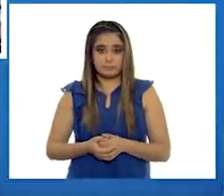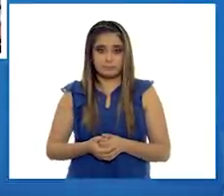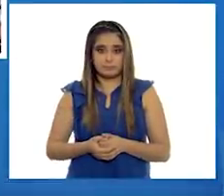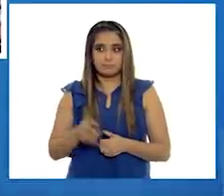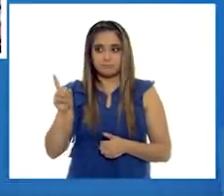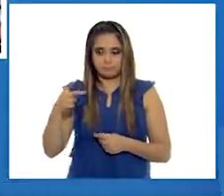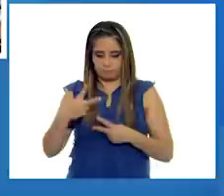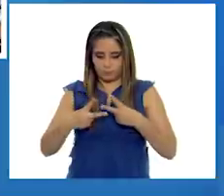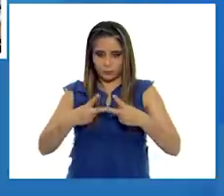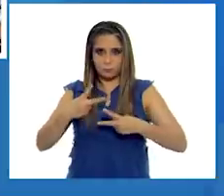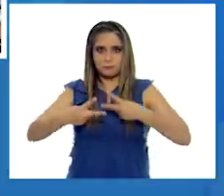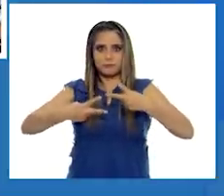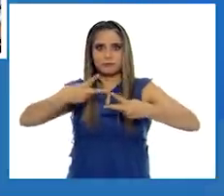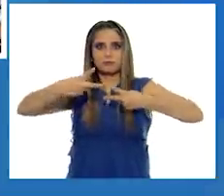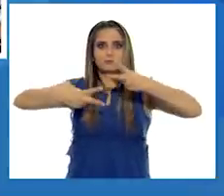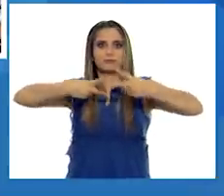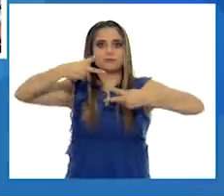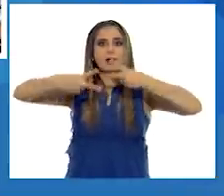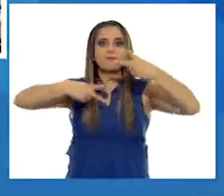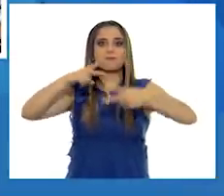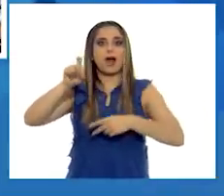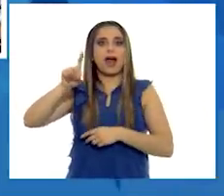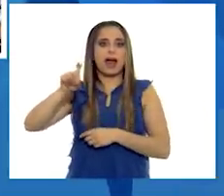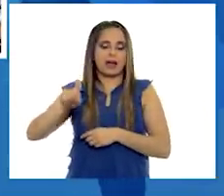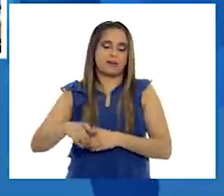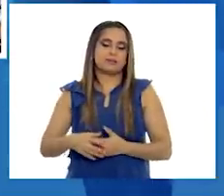Salió vapor, vapor de agua.